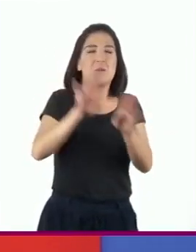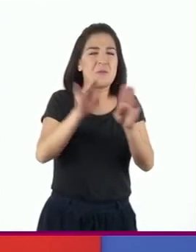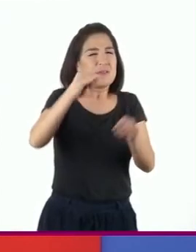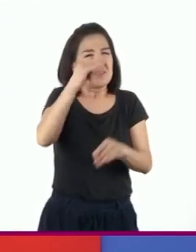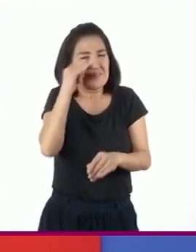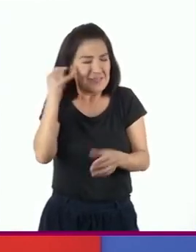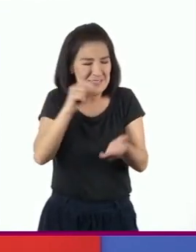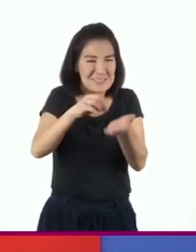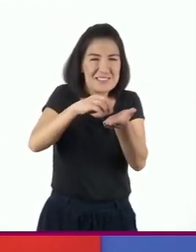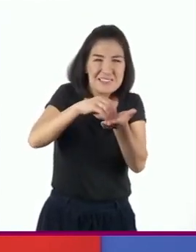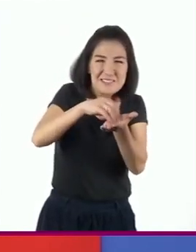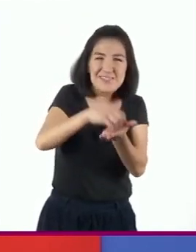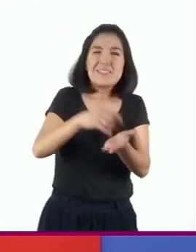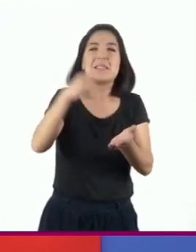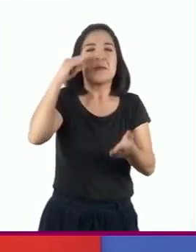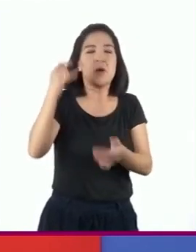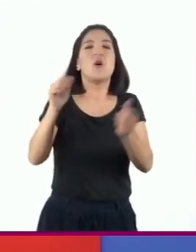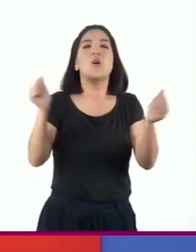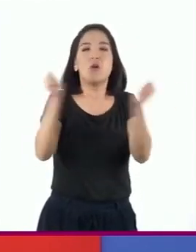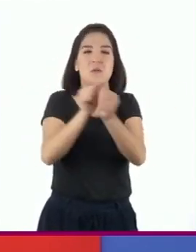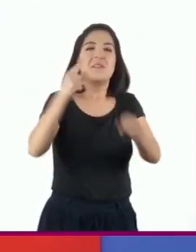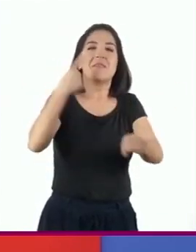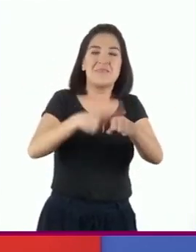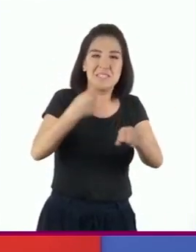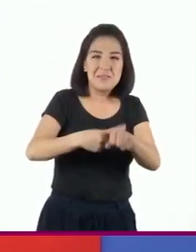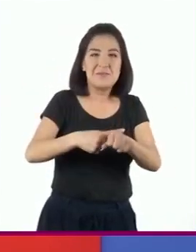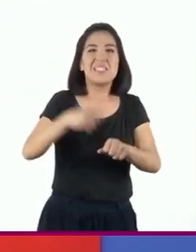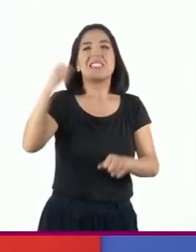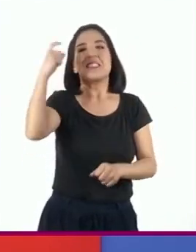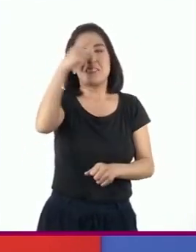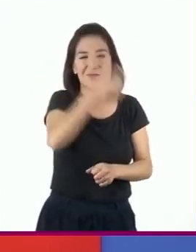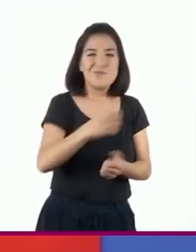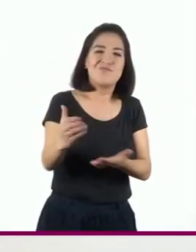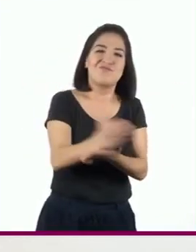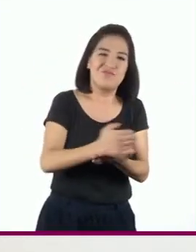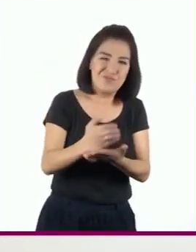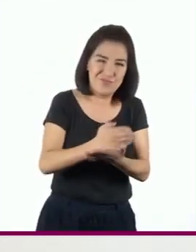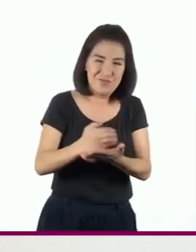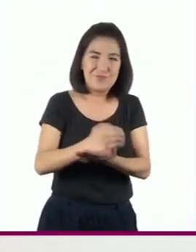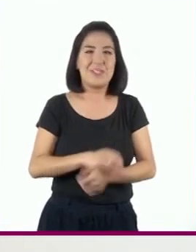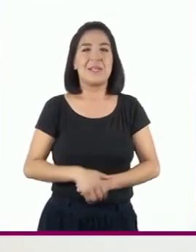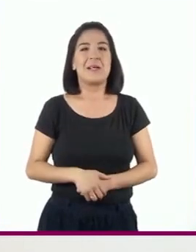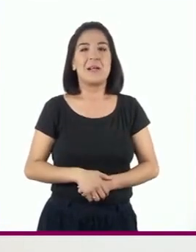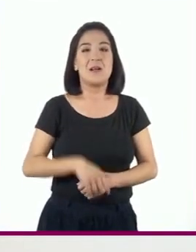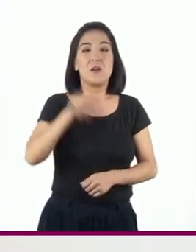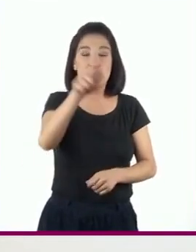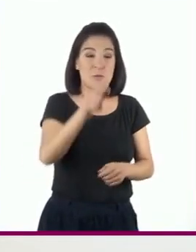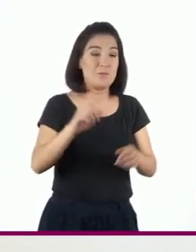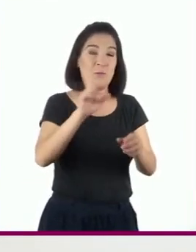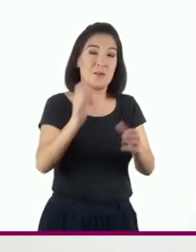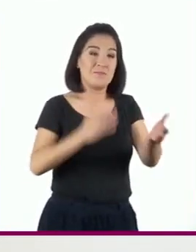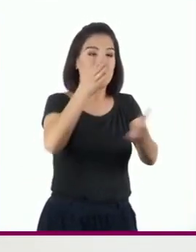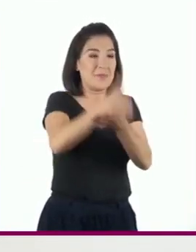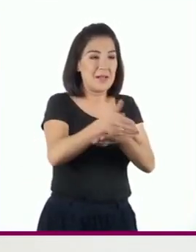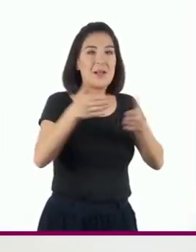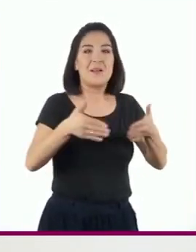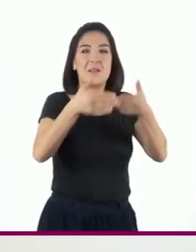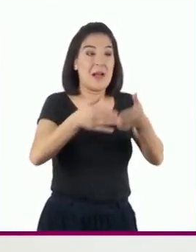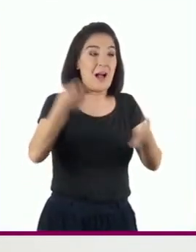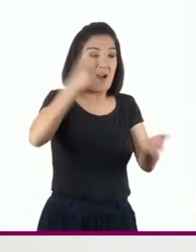las personas resultan ser malas noticias para la humanidad. El uso indiscriminado de pesticidas